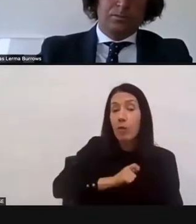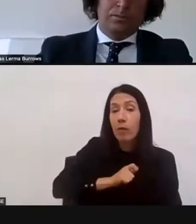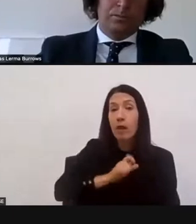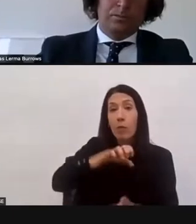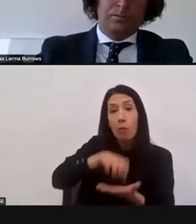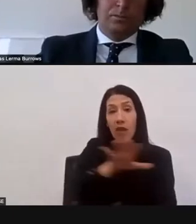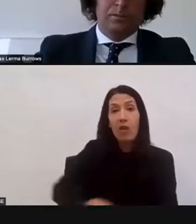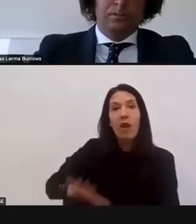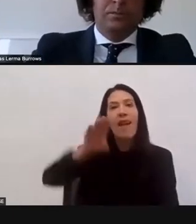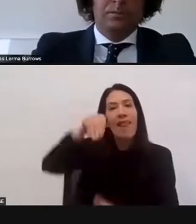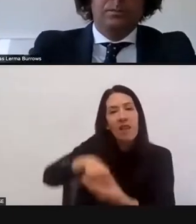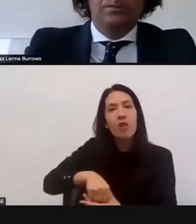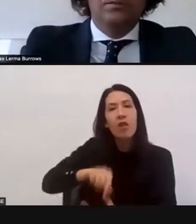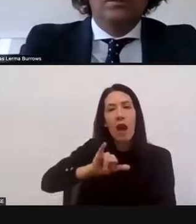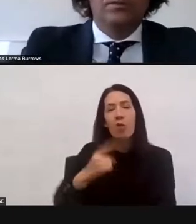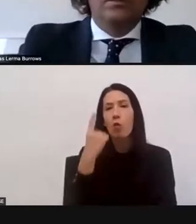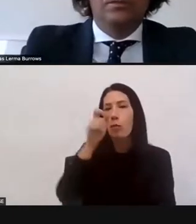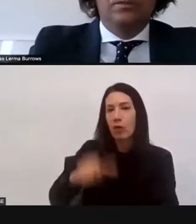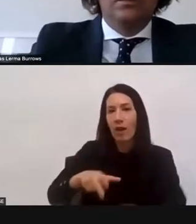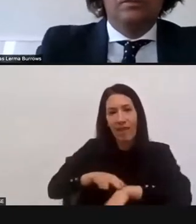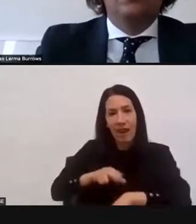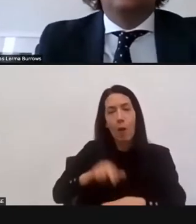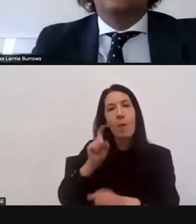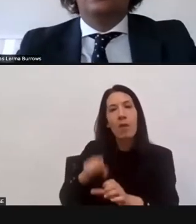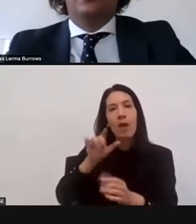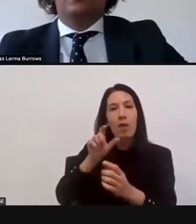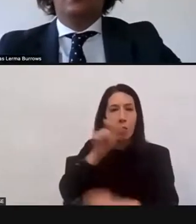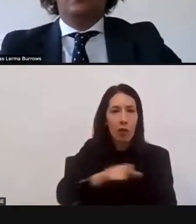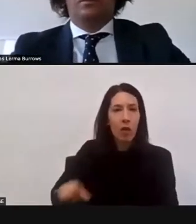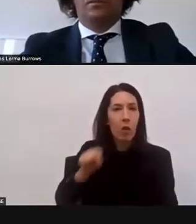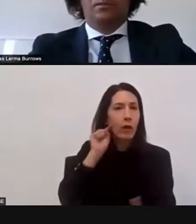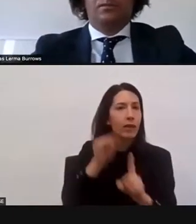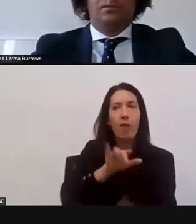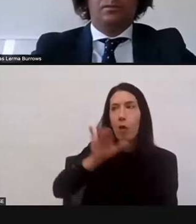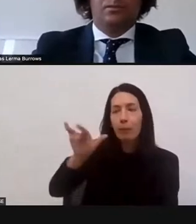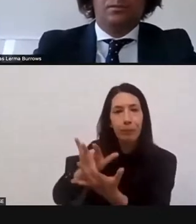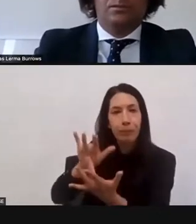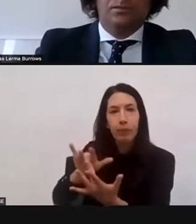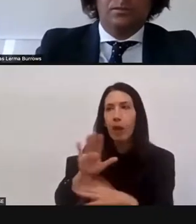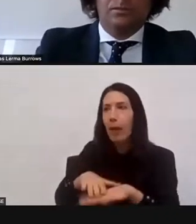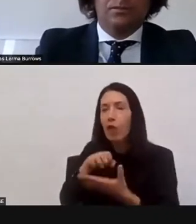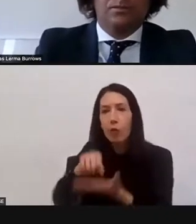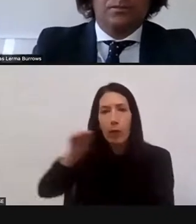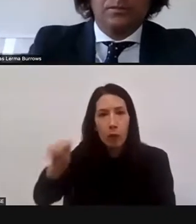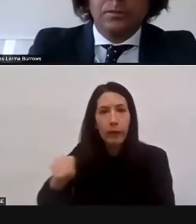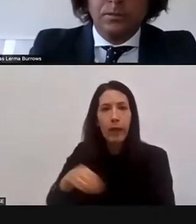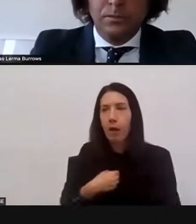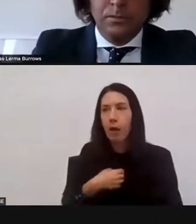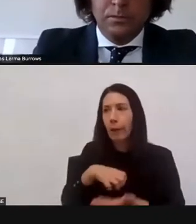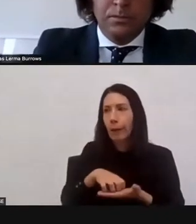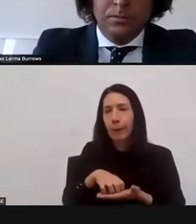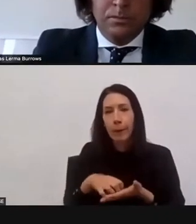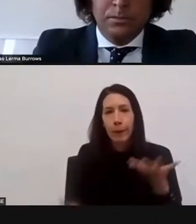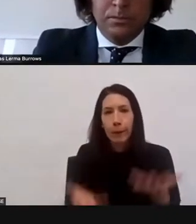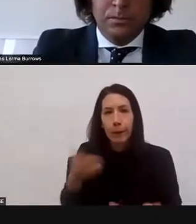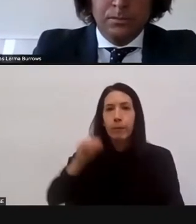de participación ciudadana con el que contactar para consultar una duda, expresar sus inquietudes, informar de una situación o mantener